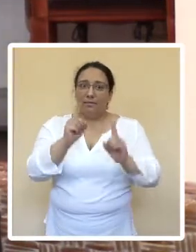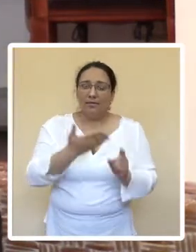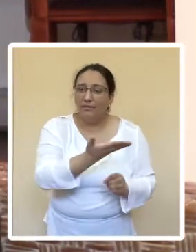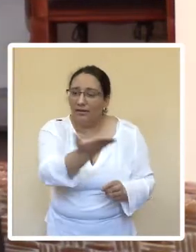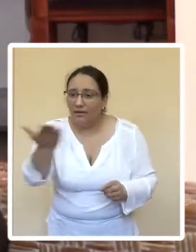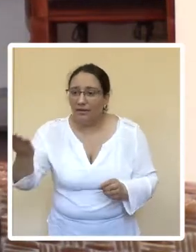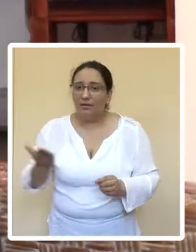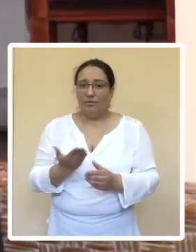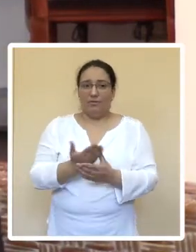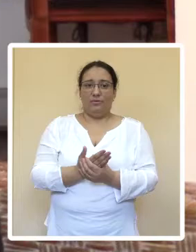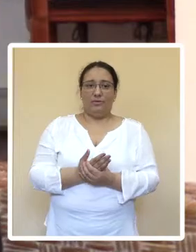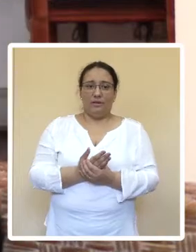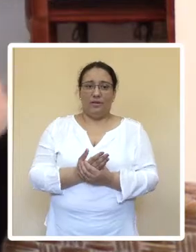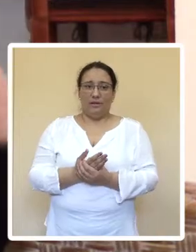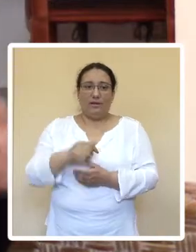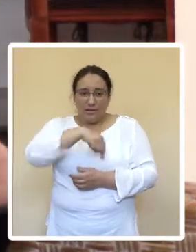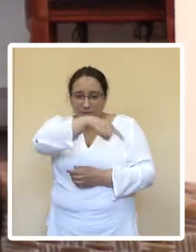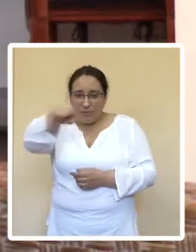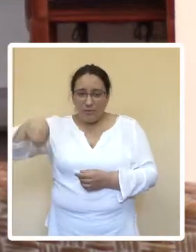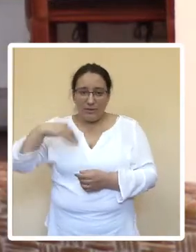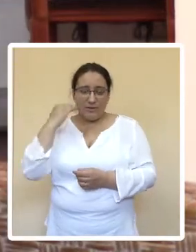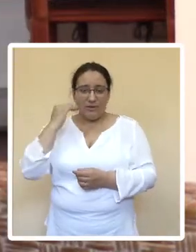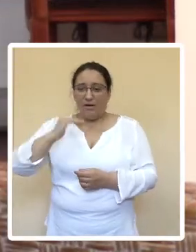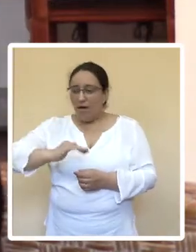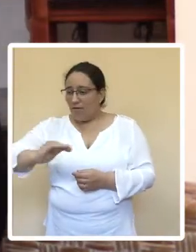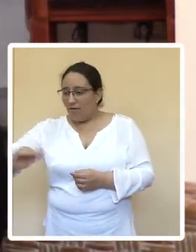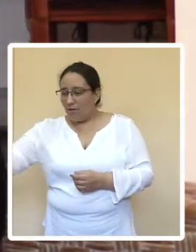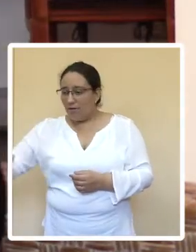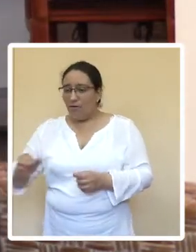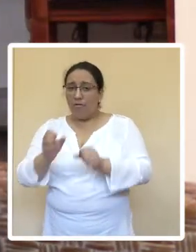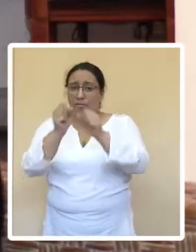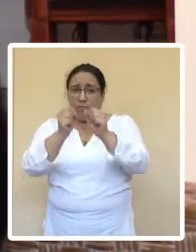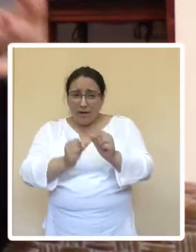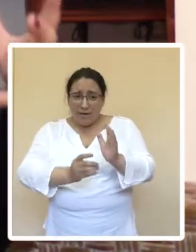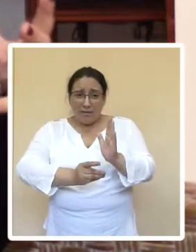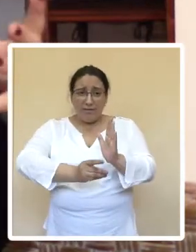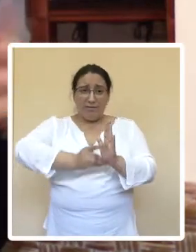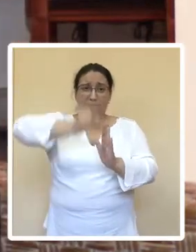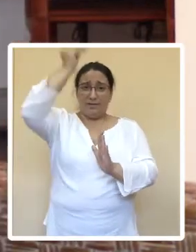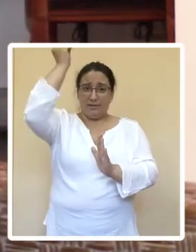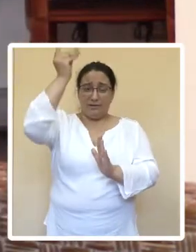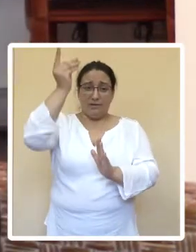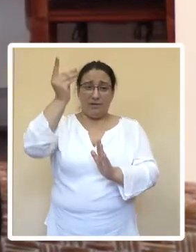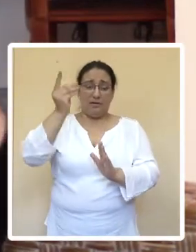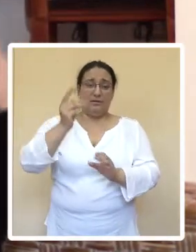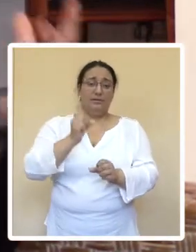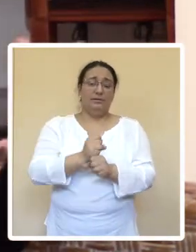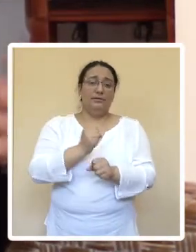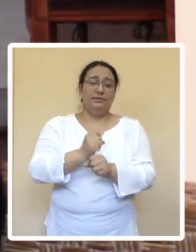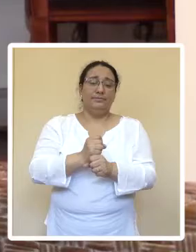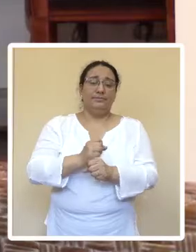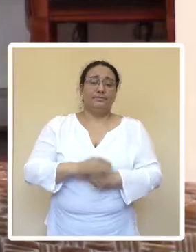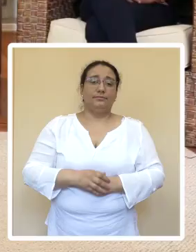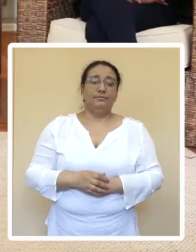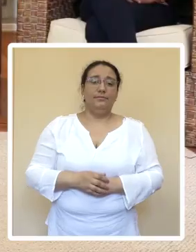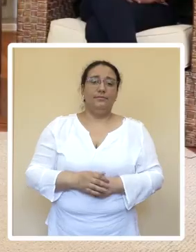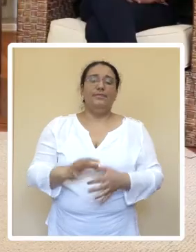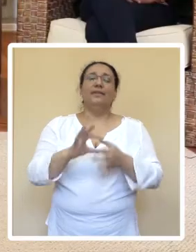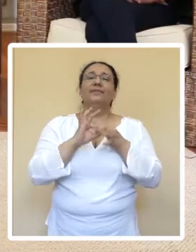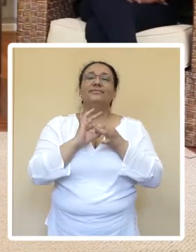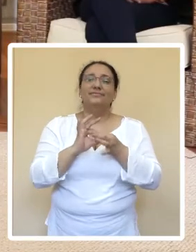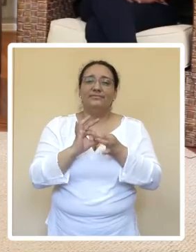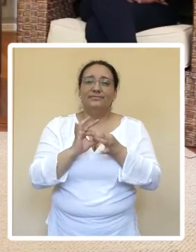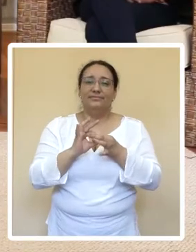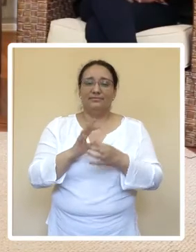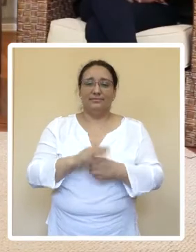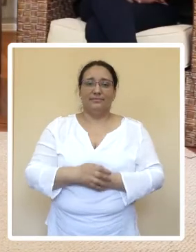depende de ustedes, lo cual nuestros niños puedan desenvolverse en el mundo laboral.